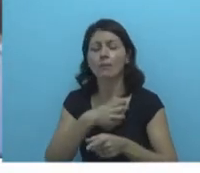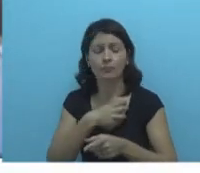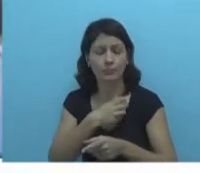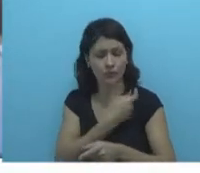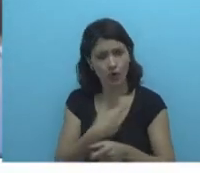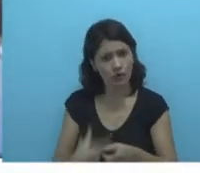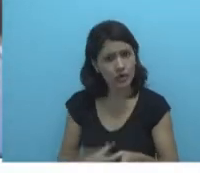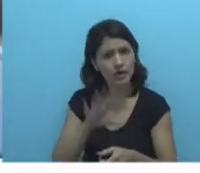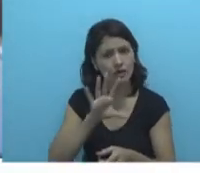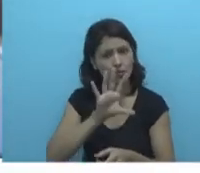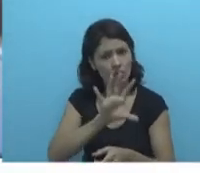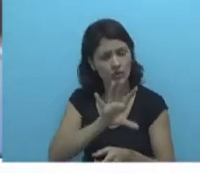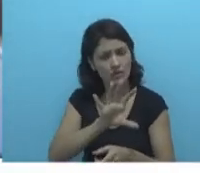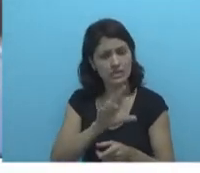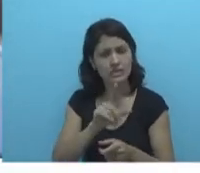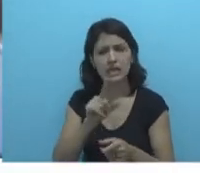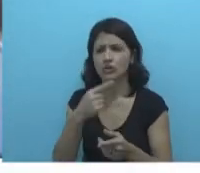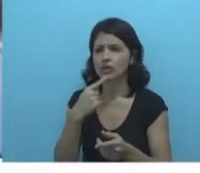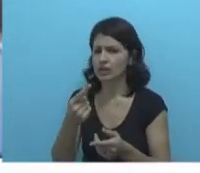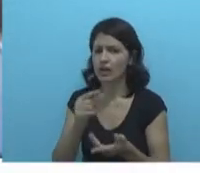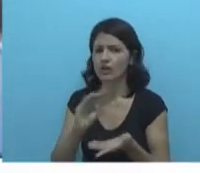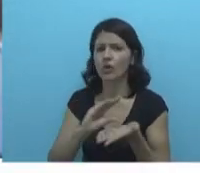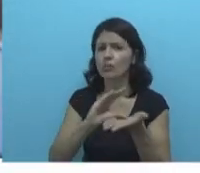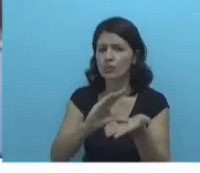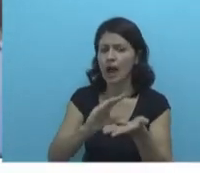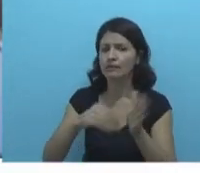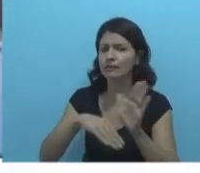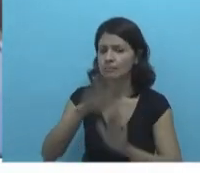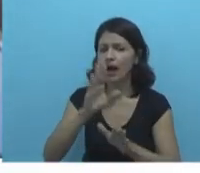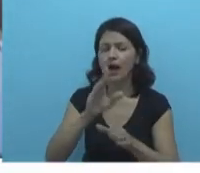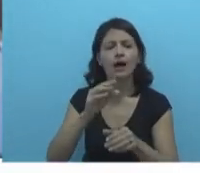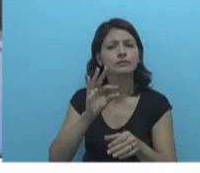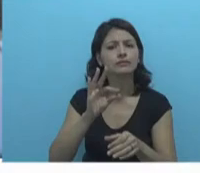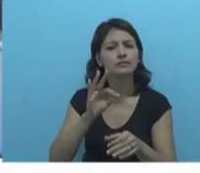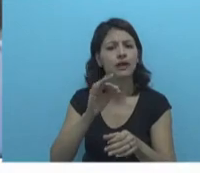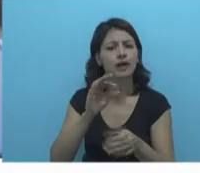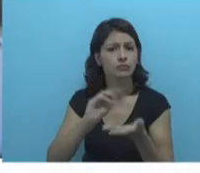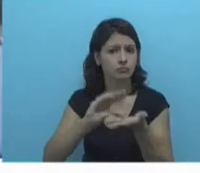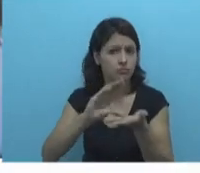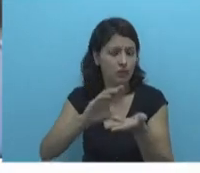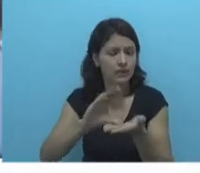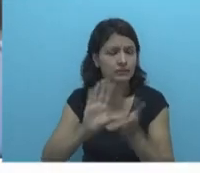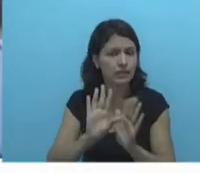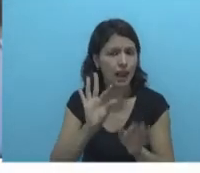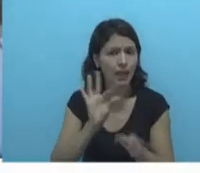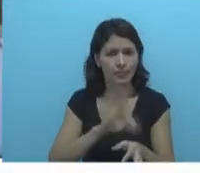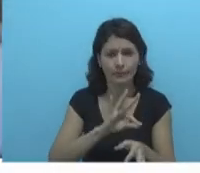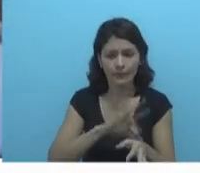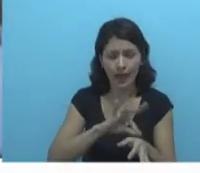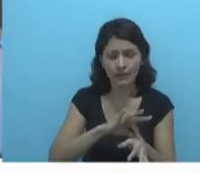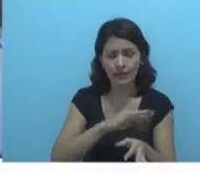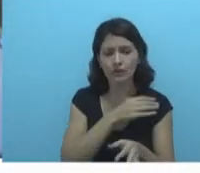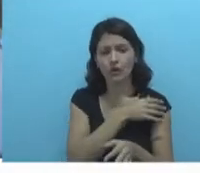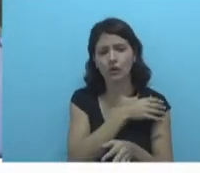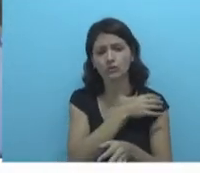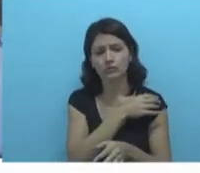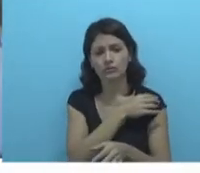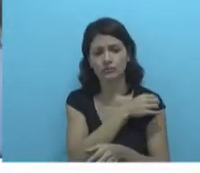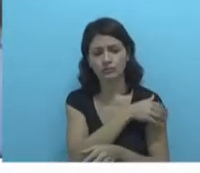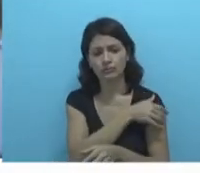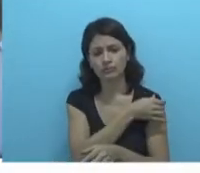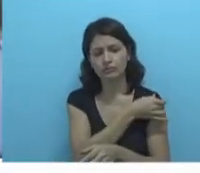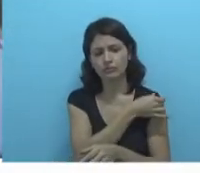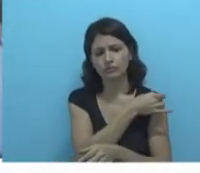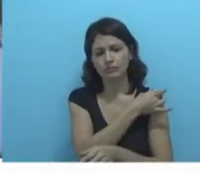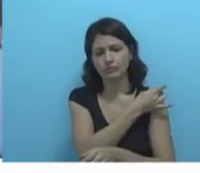Provincial dispusieron del cobro de un bono para los trabajadores y trabajadoras de la salud, y en este sentido creemos que ahora, en este momento